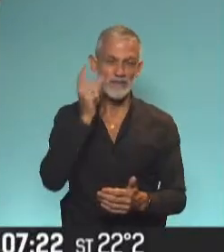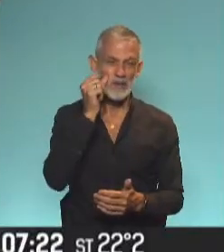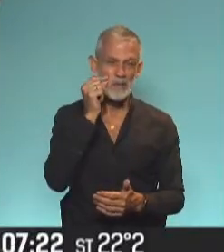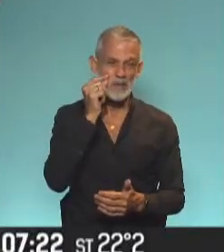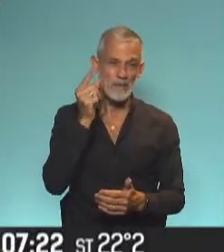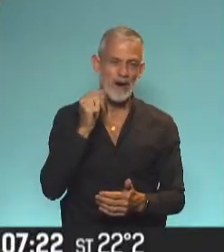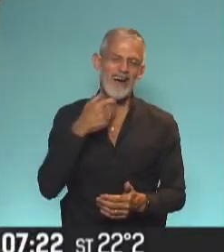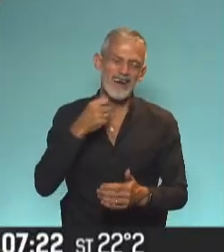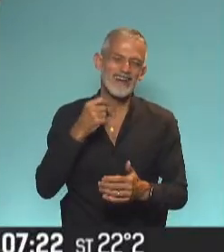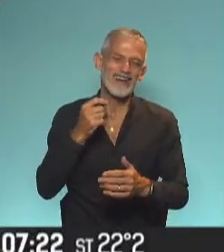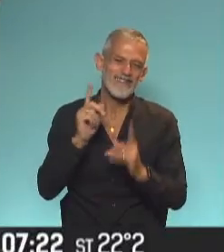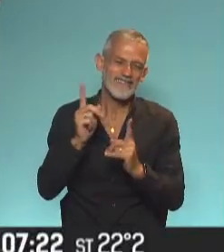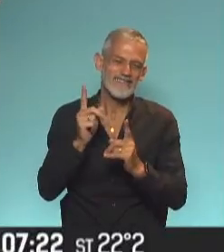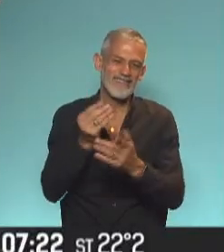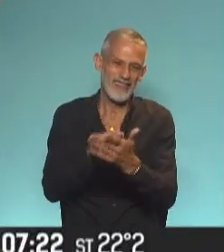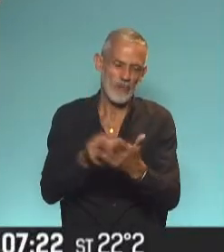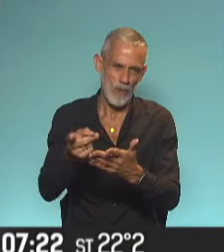todavía dibujando.